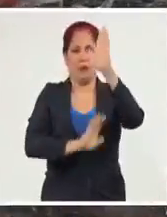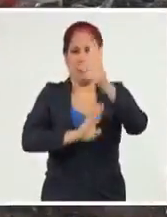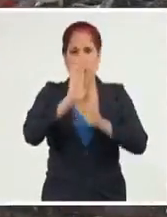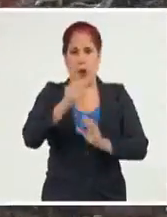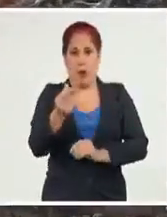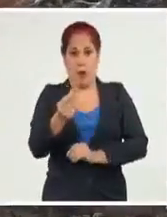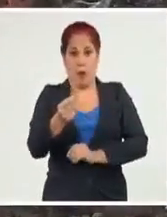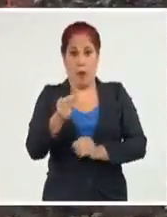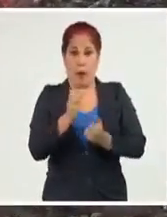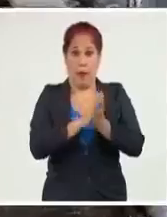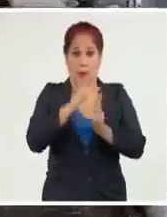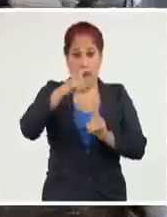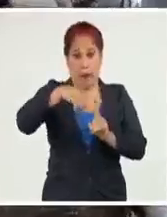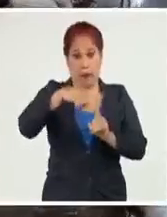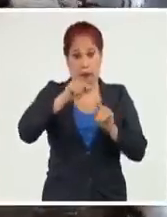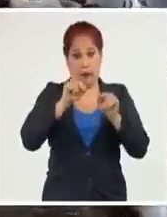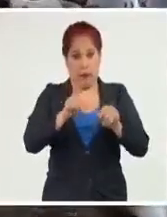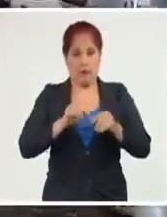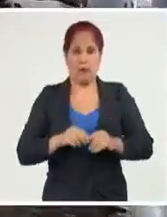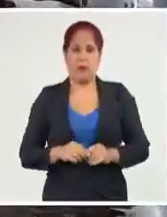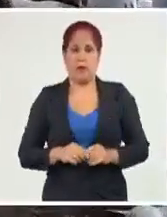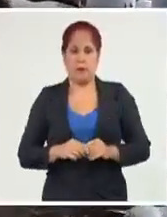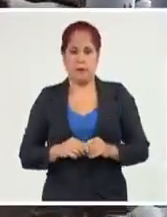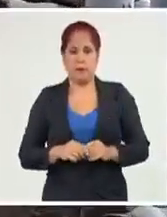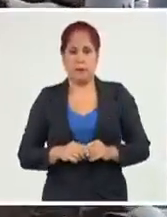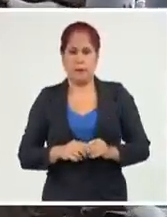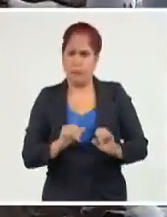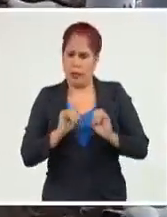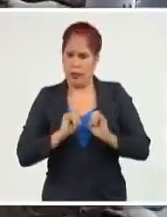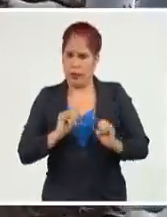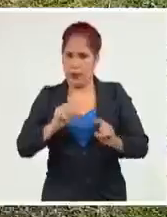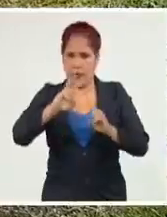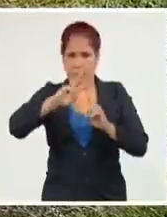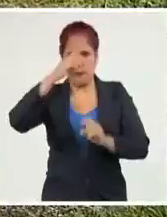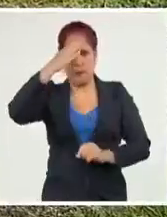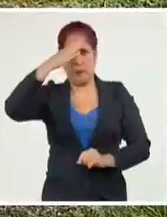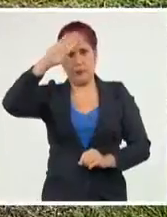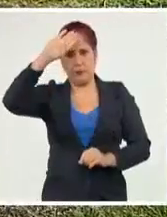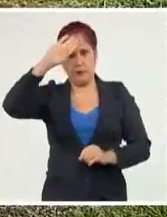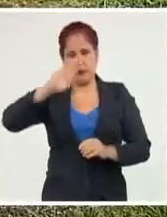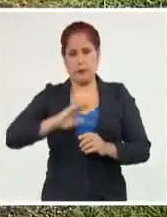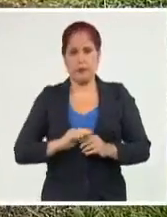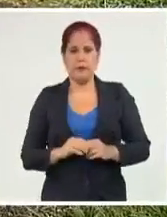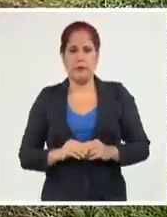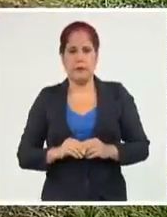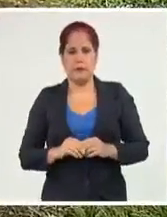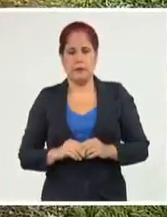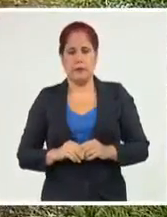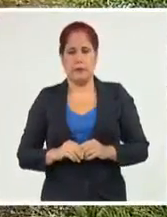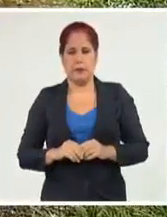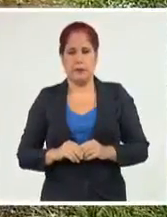local y nacional. Desde Matanzas, Eliane Taguas Merino, Sistema Informativo de la Televisión Cubana.